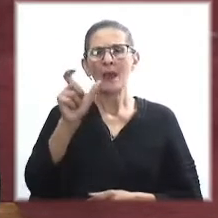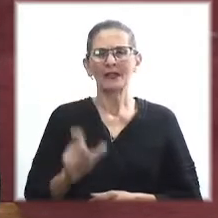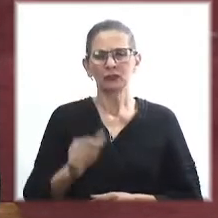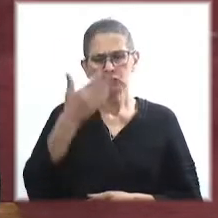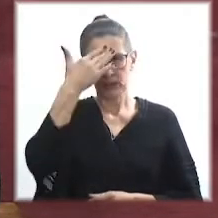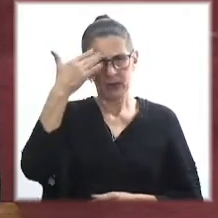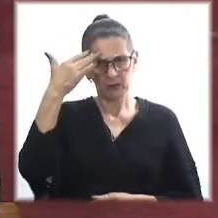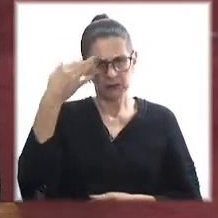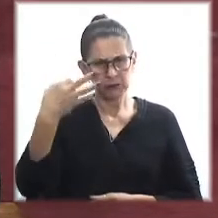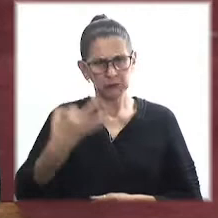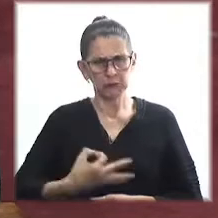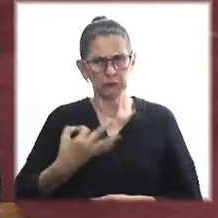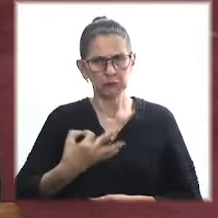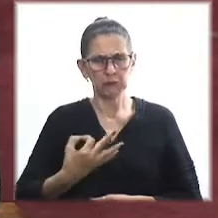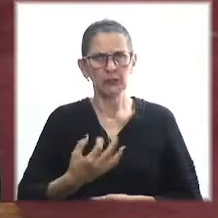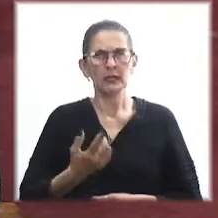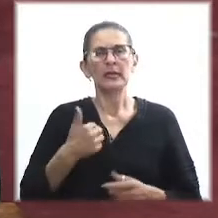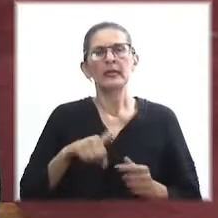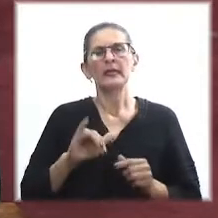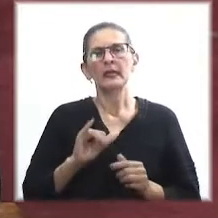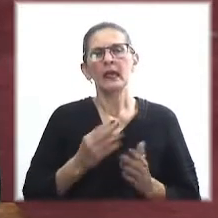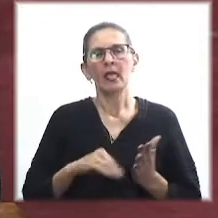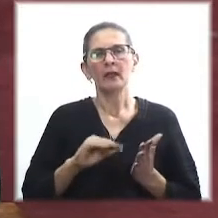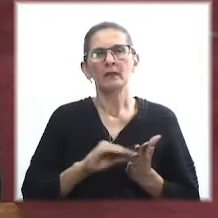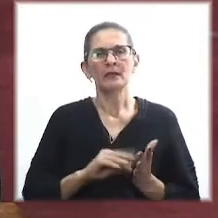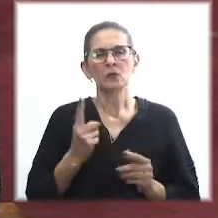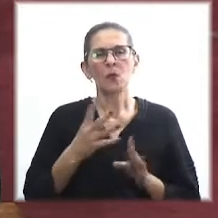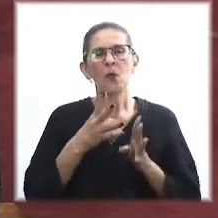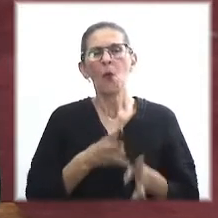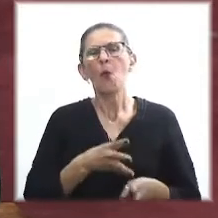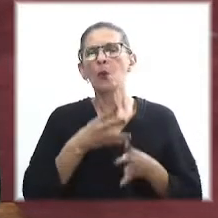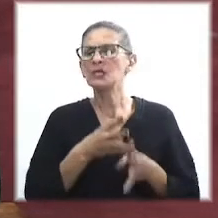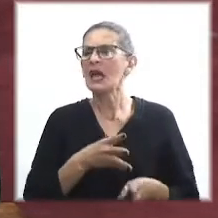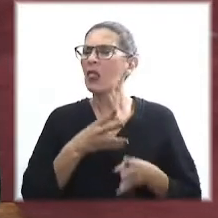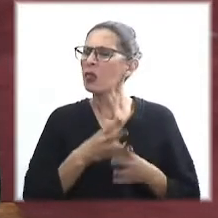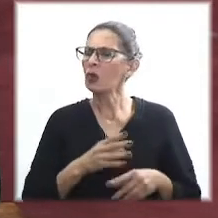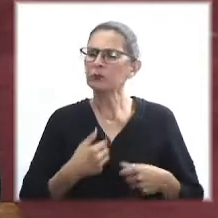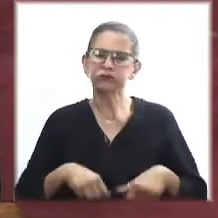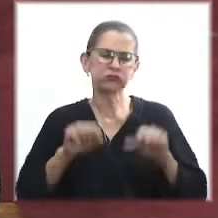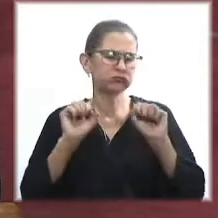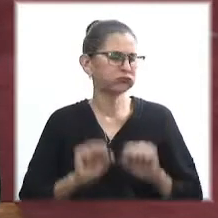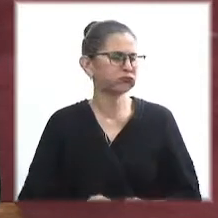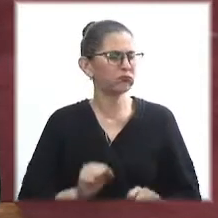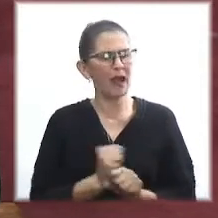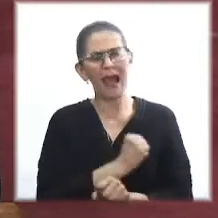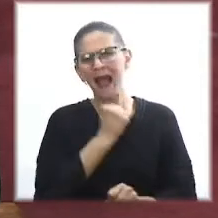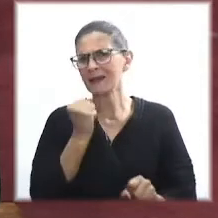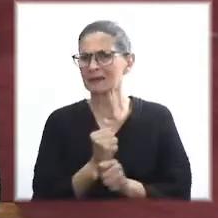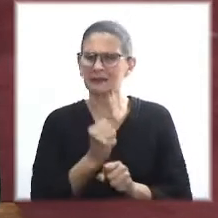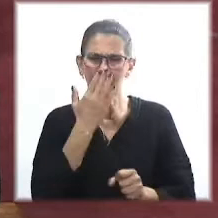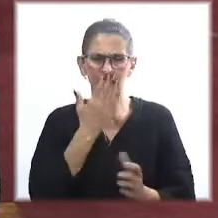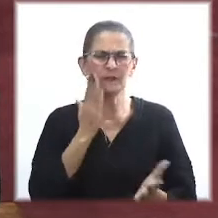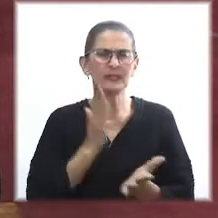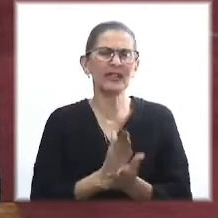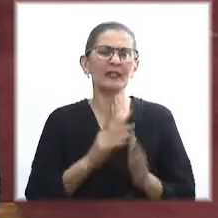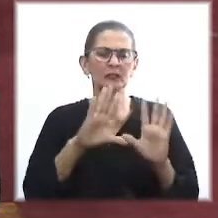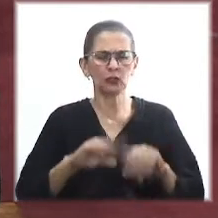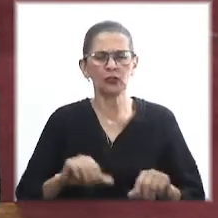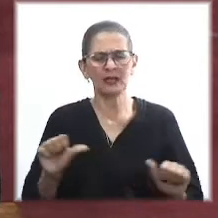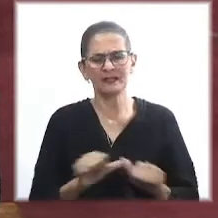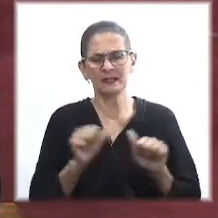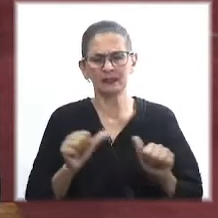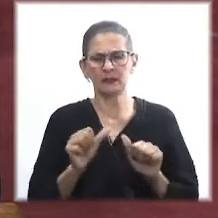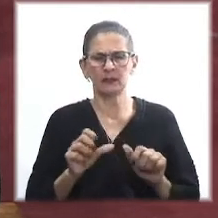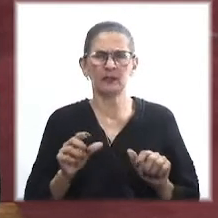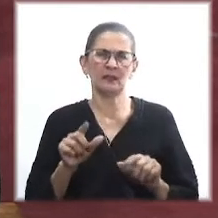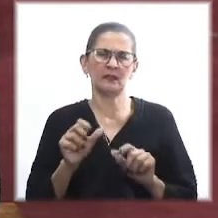franca y por sobre todas las cosas fue un luchador tenaz hasta el final en cada una de las actividades que emprendió en